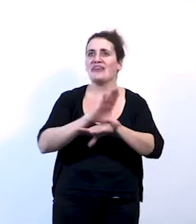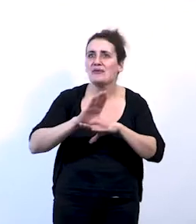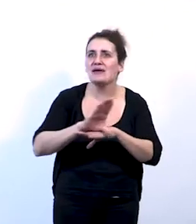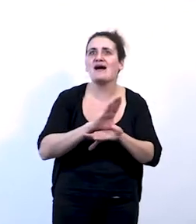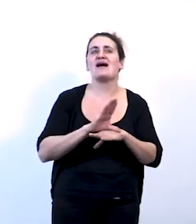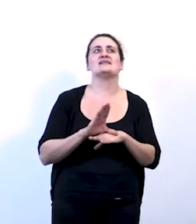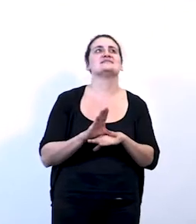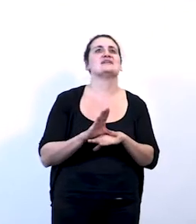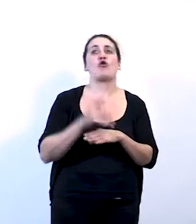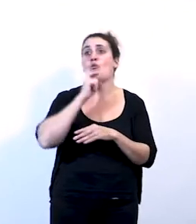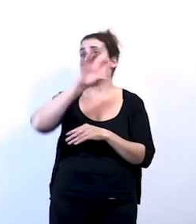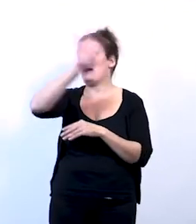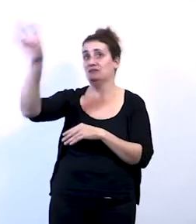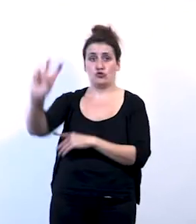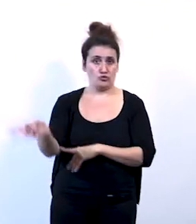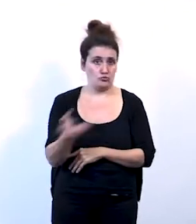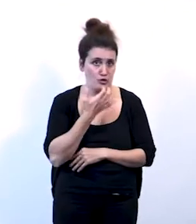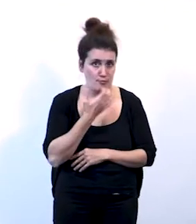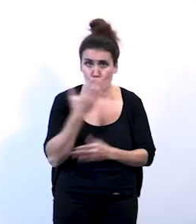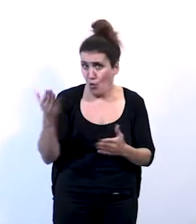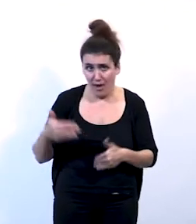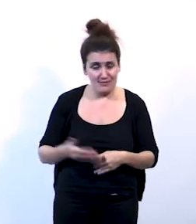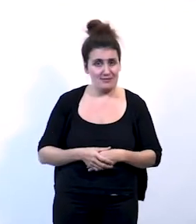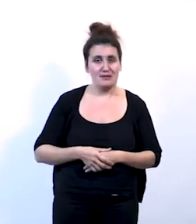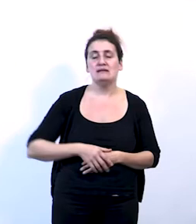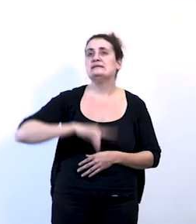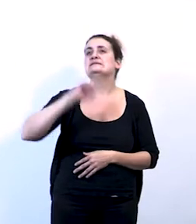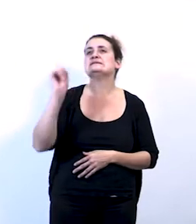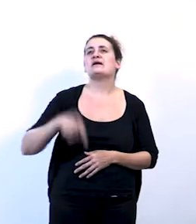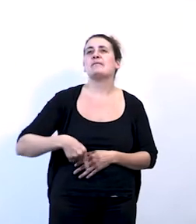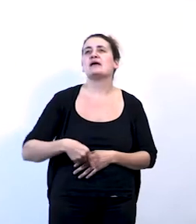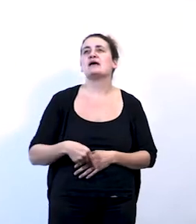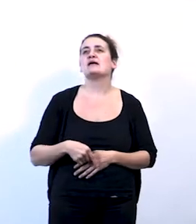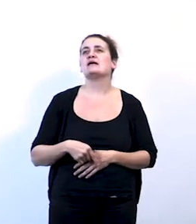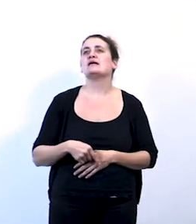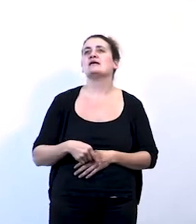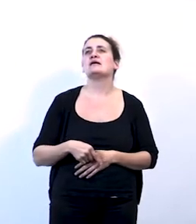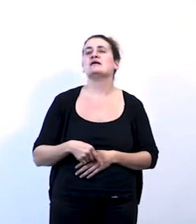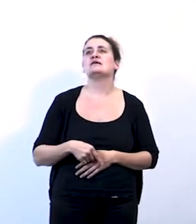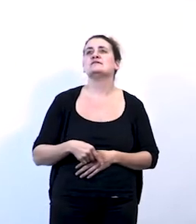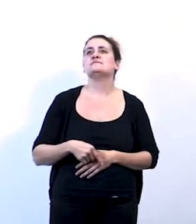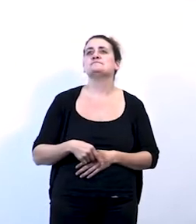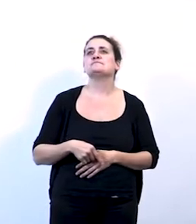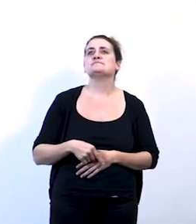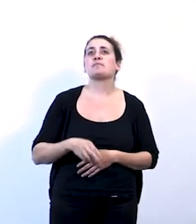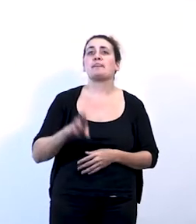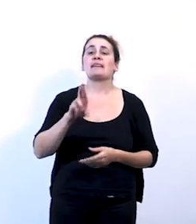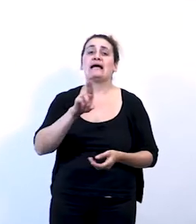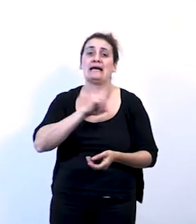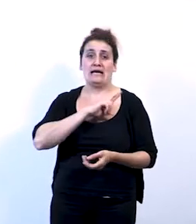cívicas como en otros países. También hay que saber también que la religión